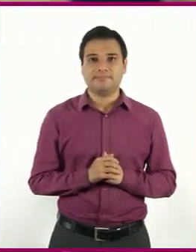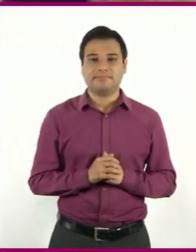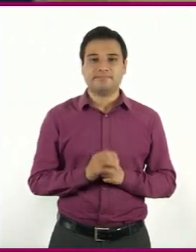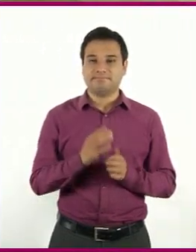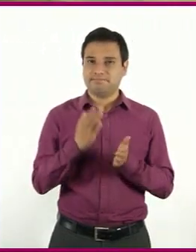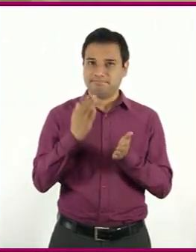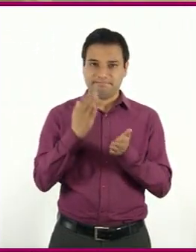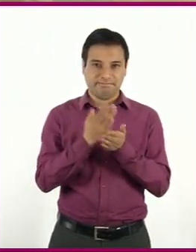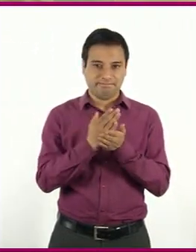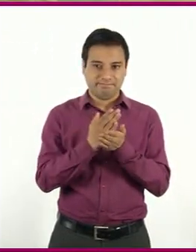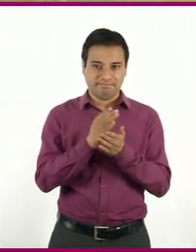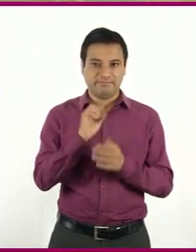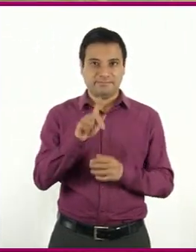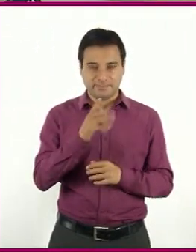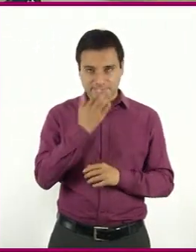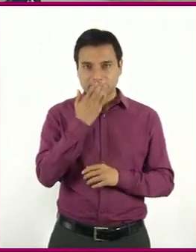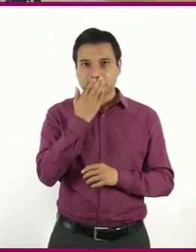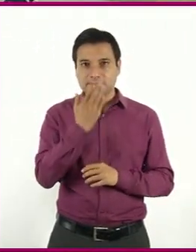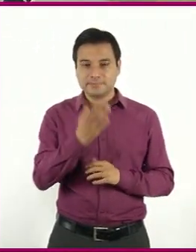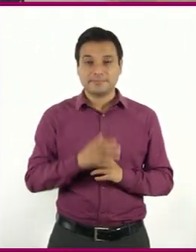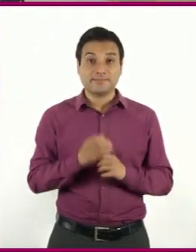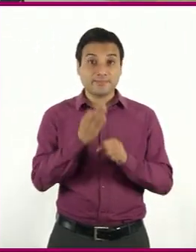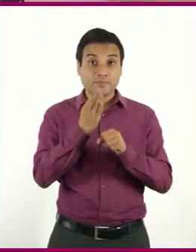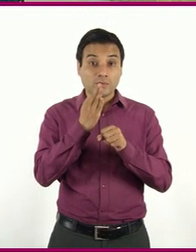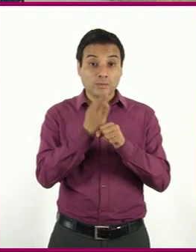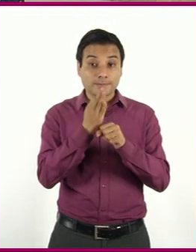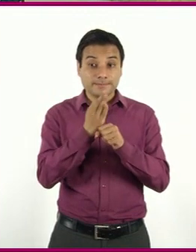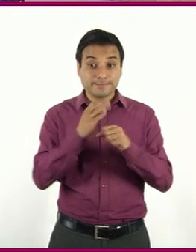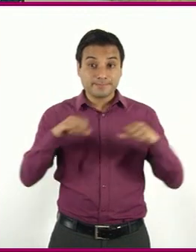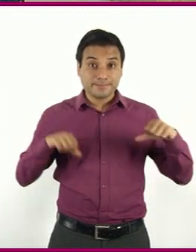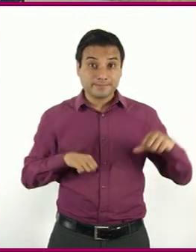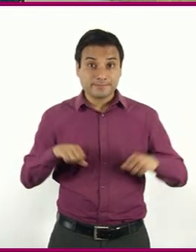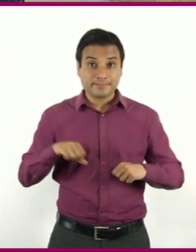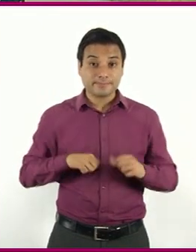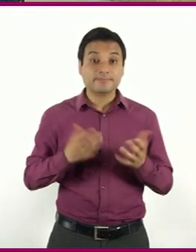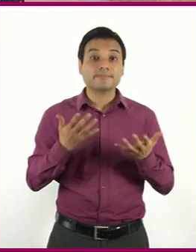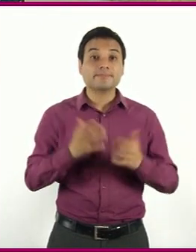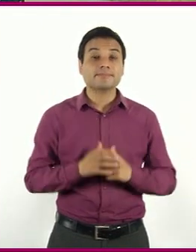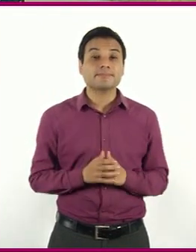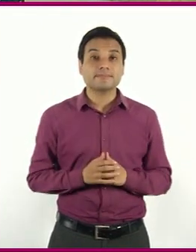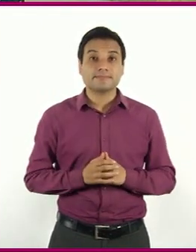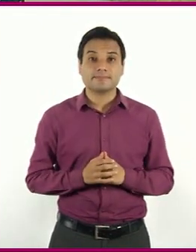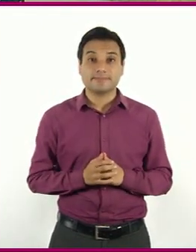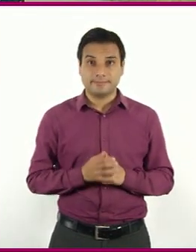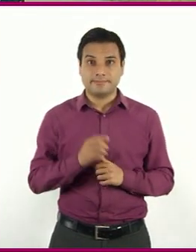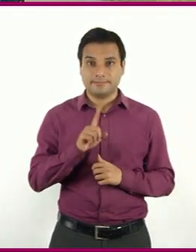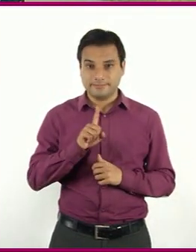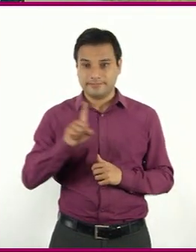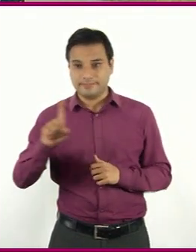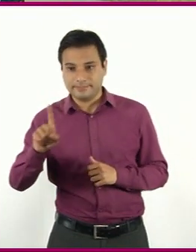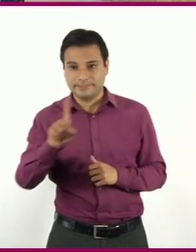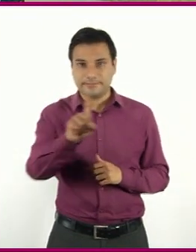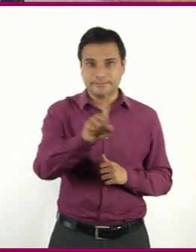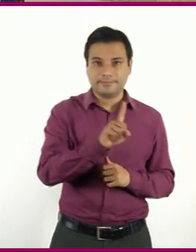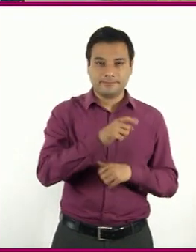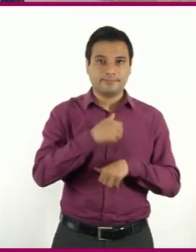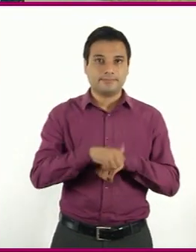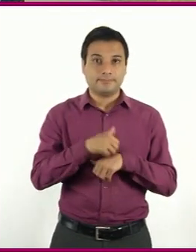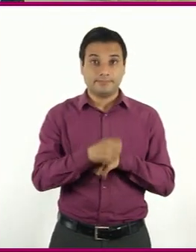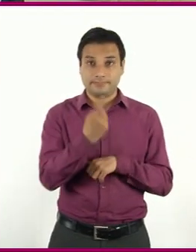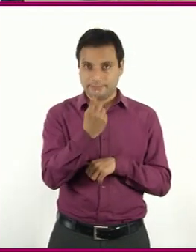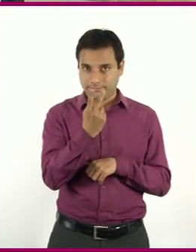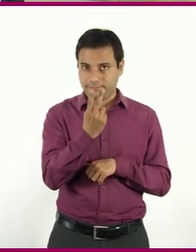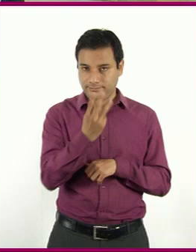Alto. Muy bien. Vamos a tener una actividad más. Ahora vamos a recorrer las tres bases. Recuerden, uno, dos,